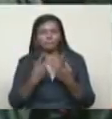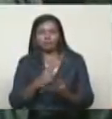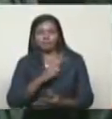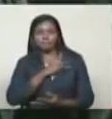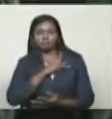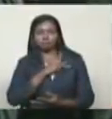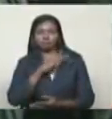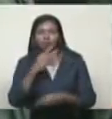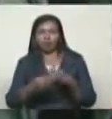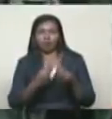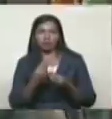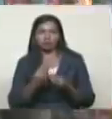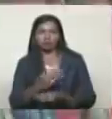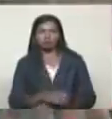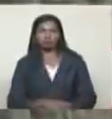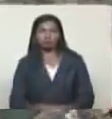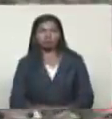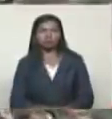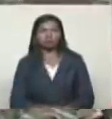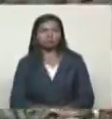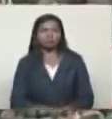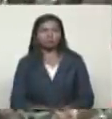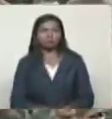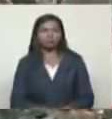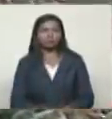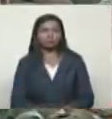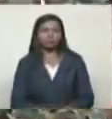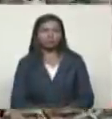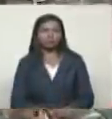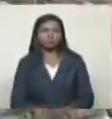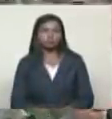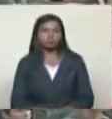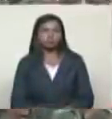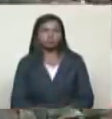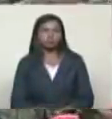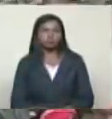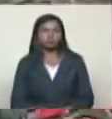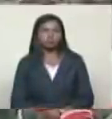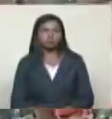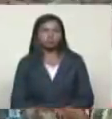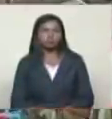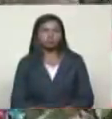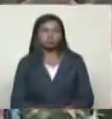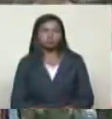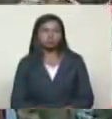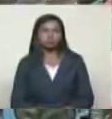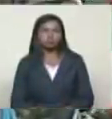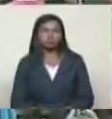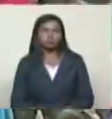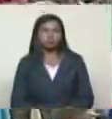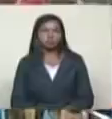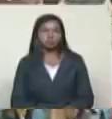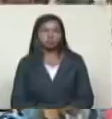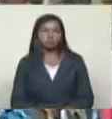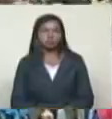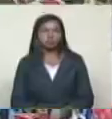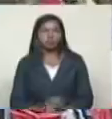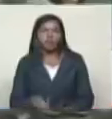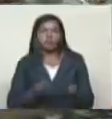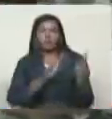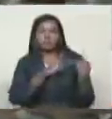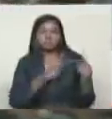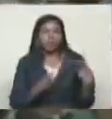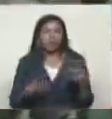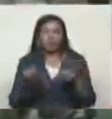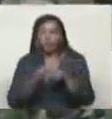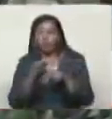Sargento Primero Daniel Eduardo Tejeves, Sargento Primero Luis Daniel Ramírez Sánchez. El respaldo al Ejecutivo